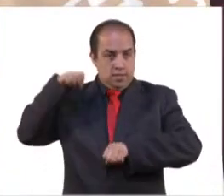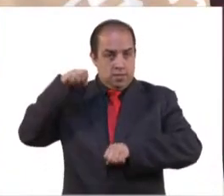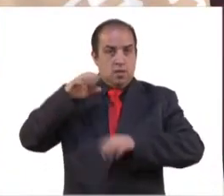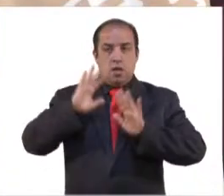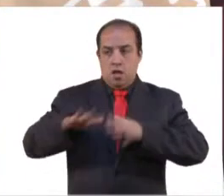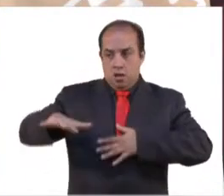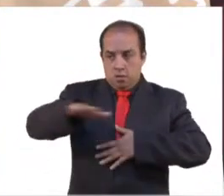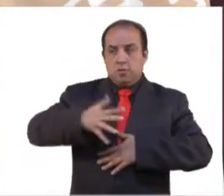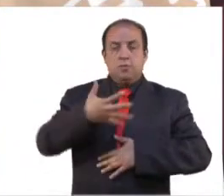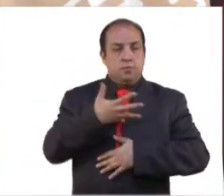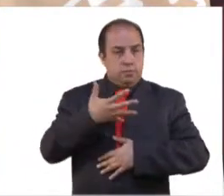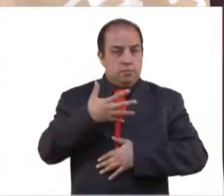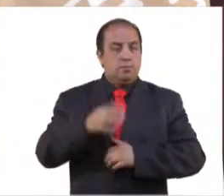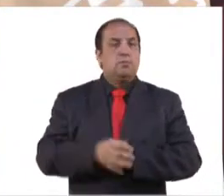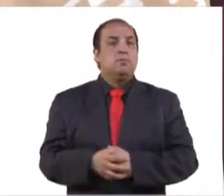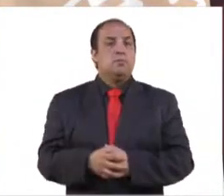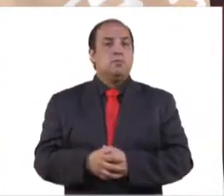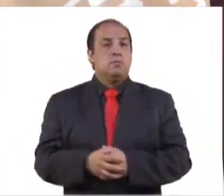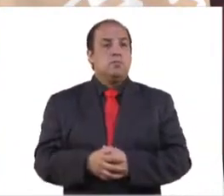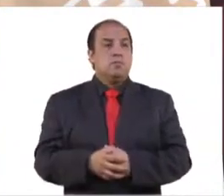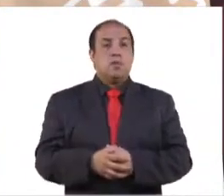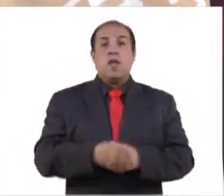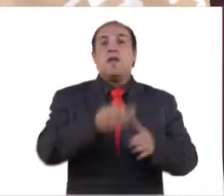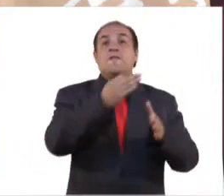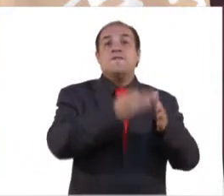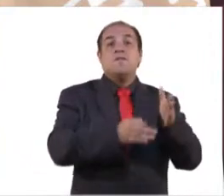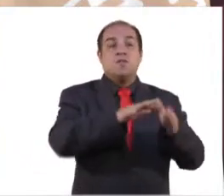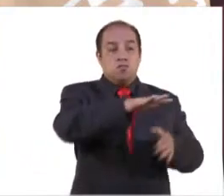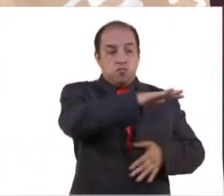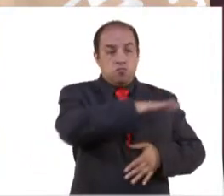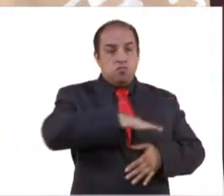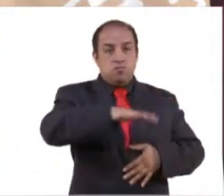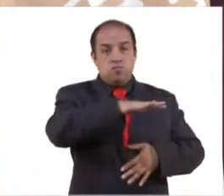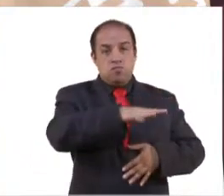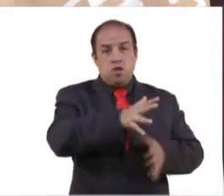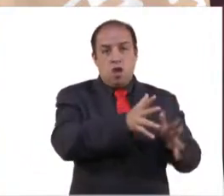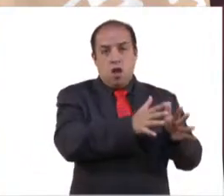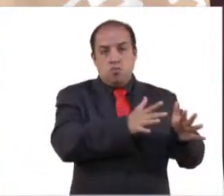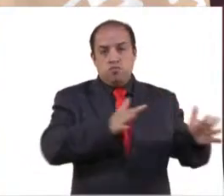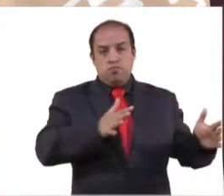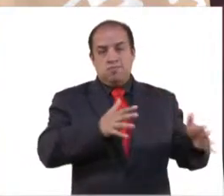la tienen y este universo es de quien no la tiene aún. Adelante.